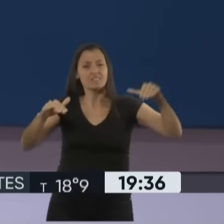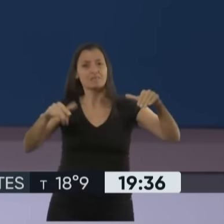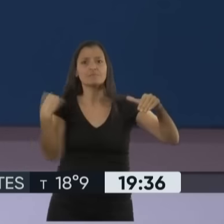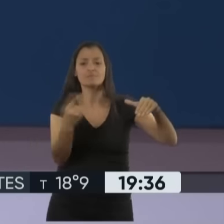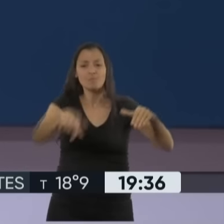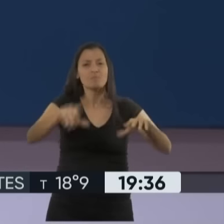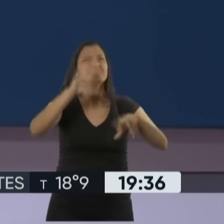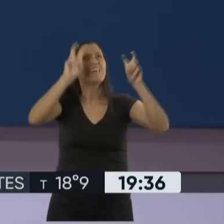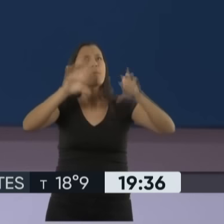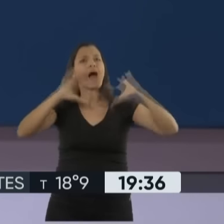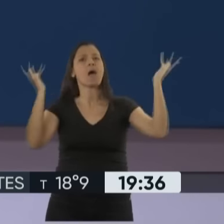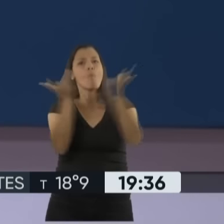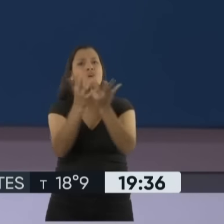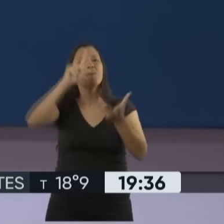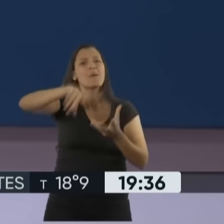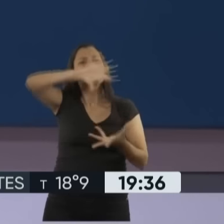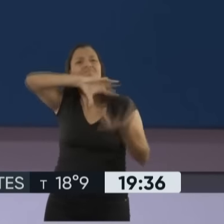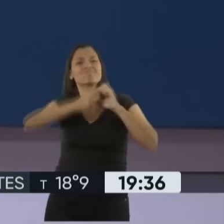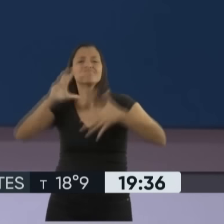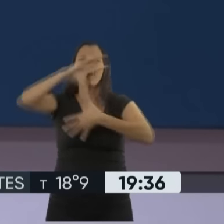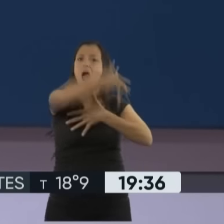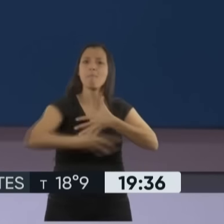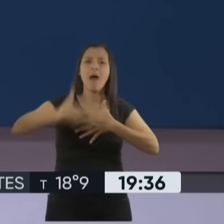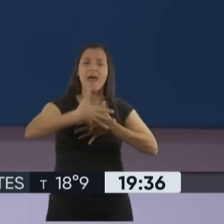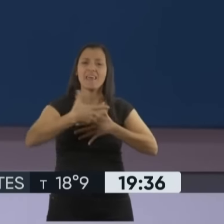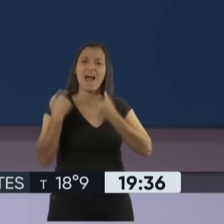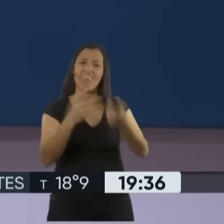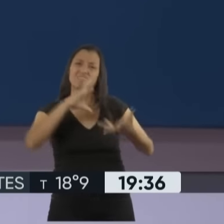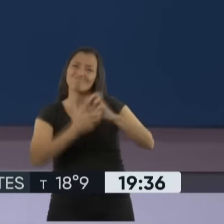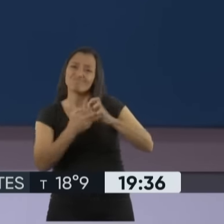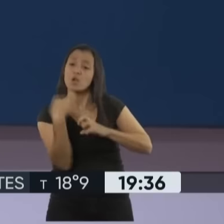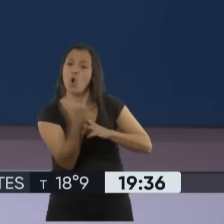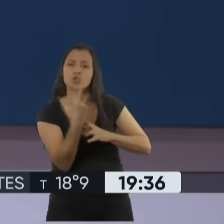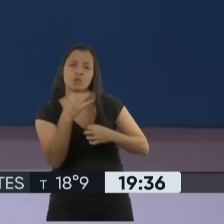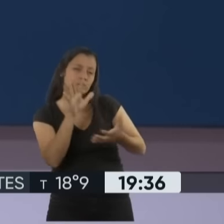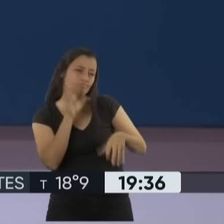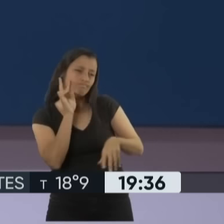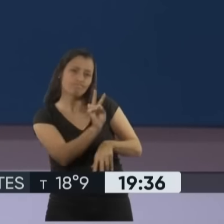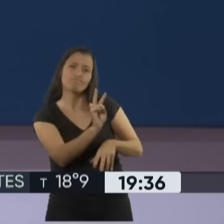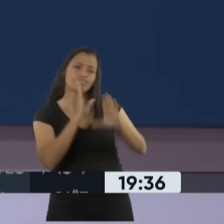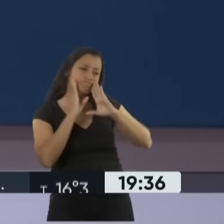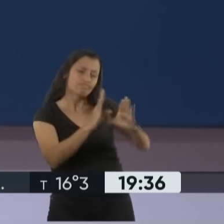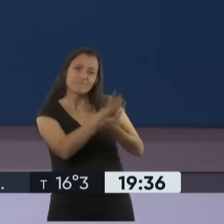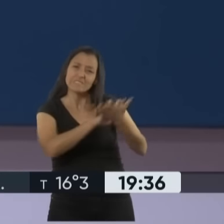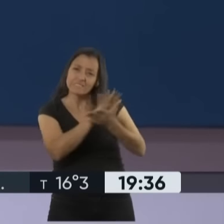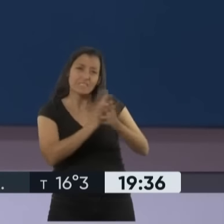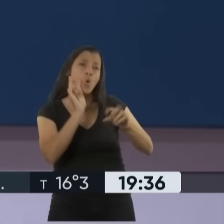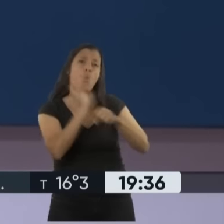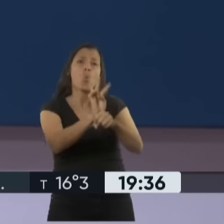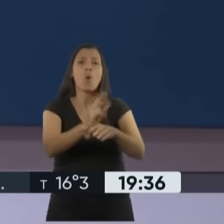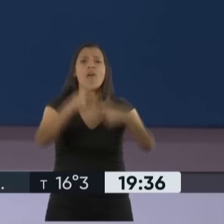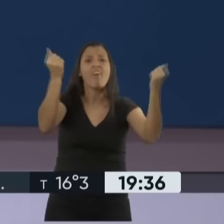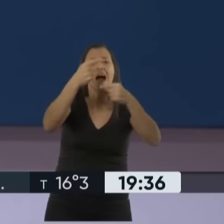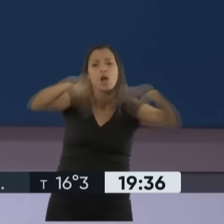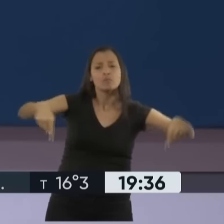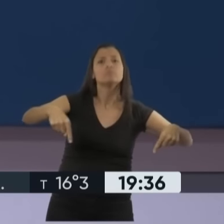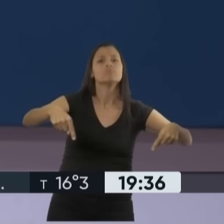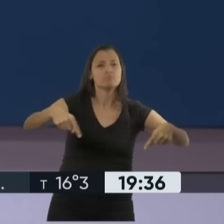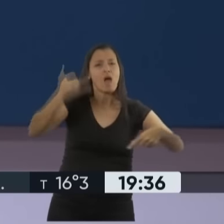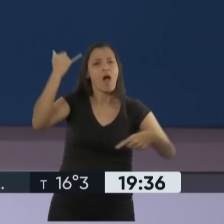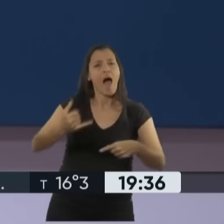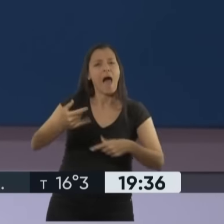vivimos destruye nuestro continente debemos enfrentar la transición ecológica contando con